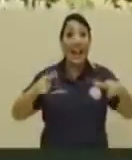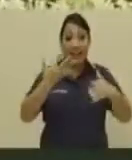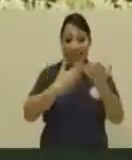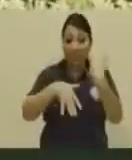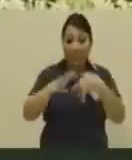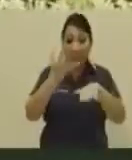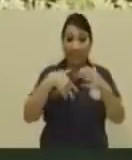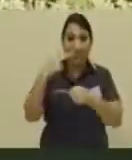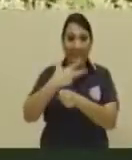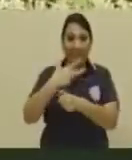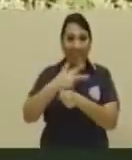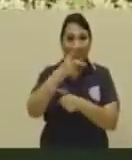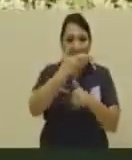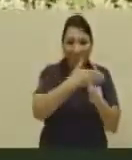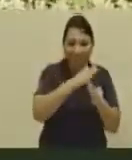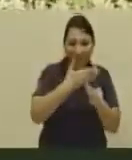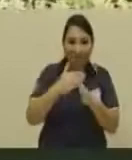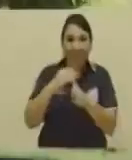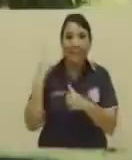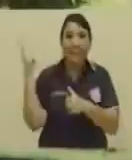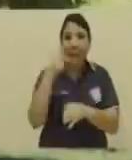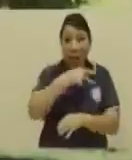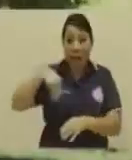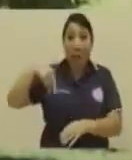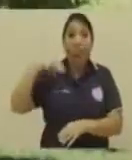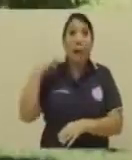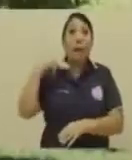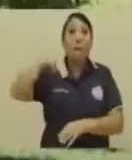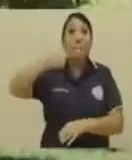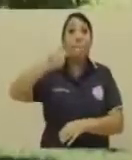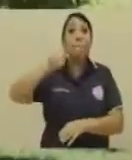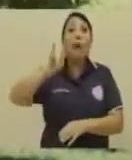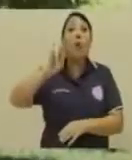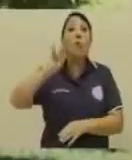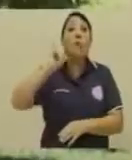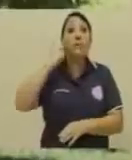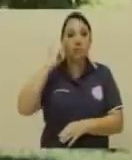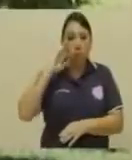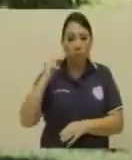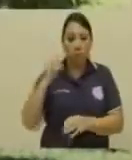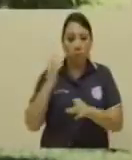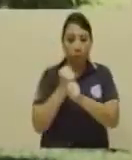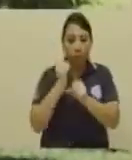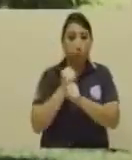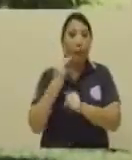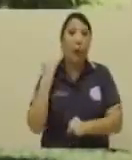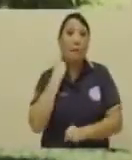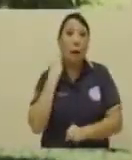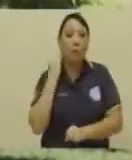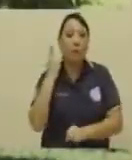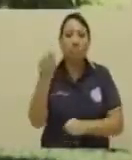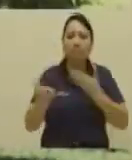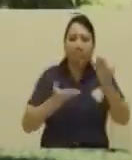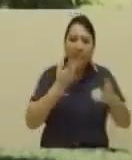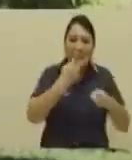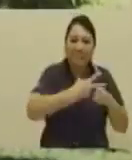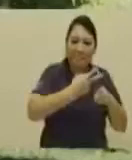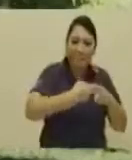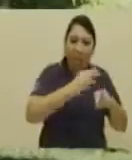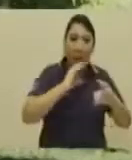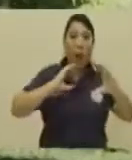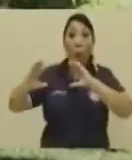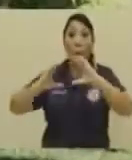Bienvenidos a un segmento más de Lengua de Señas de Guatemala. Para mí es un gusto compartir con ustedes. Mi nombre es Mauricio Méndez y vamos a aprender algunas frases